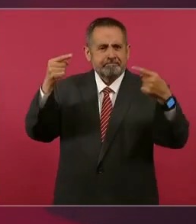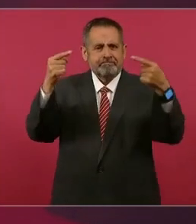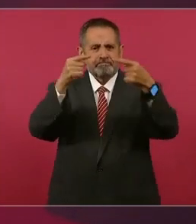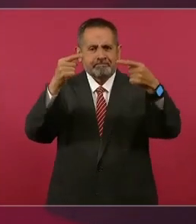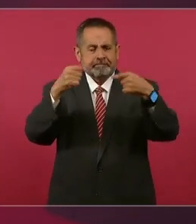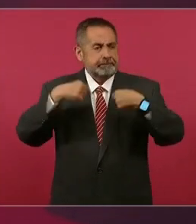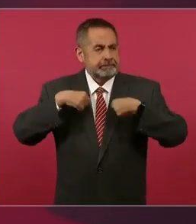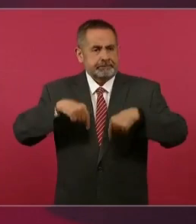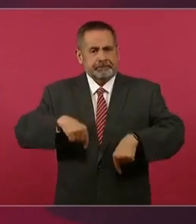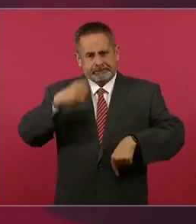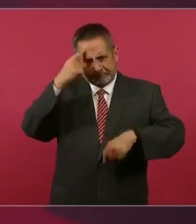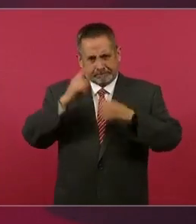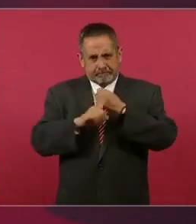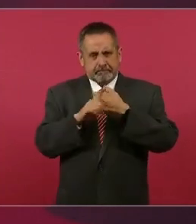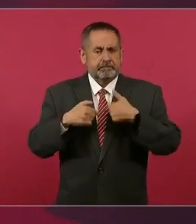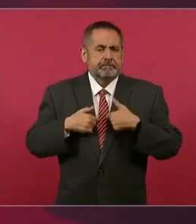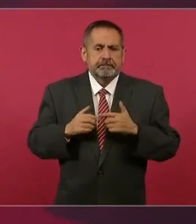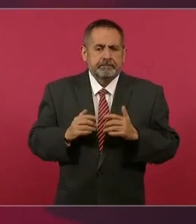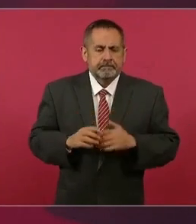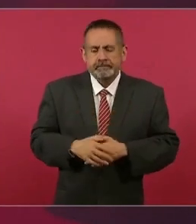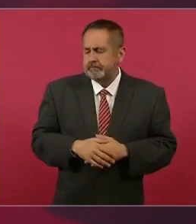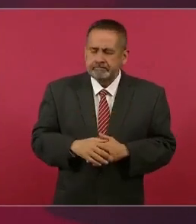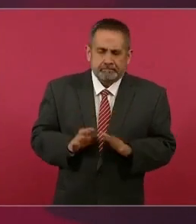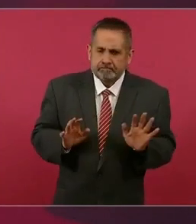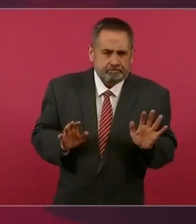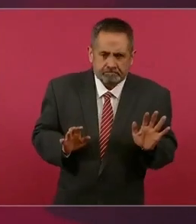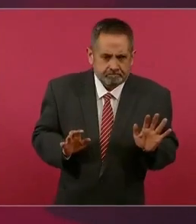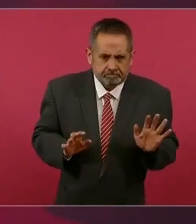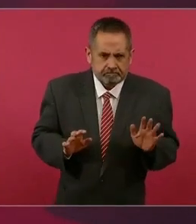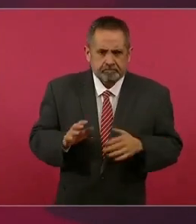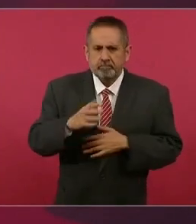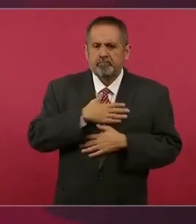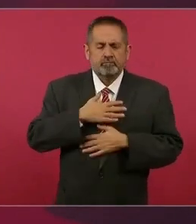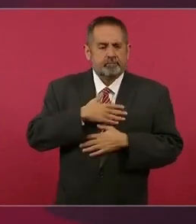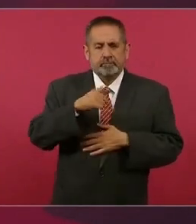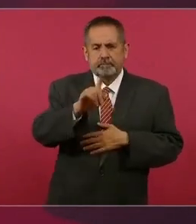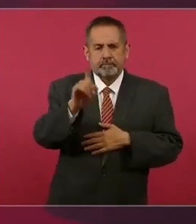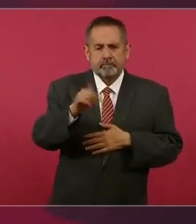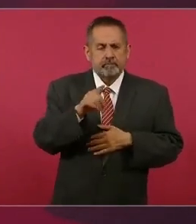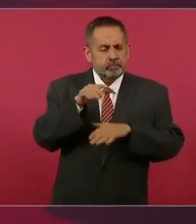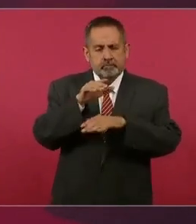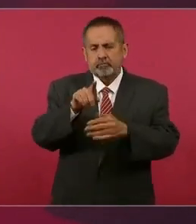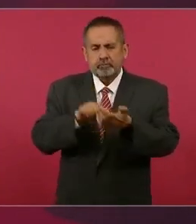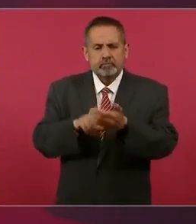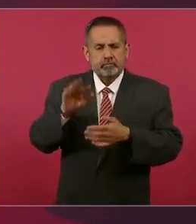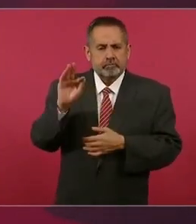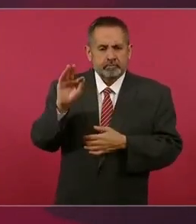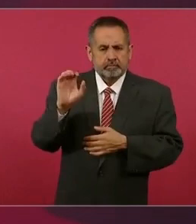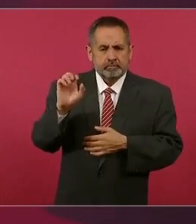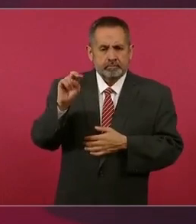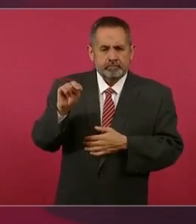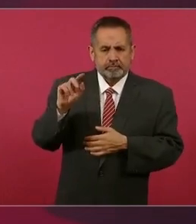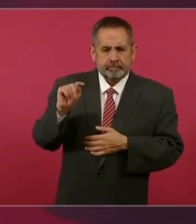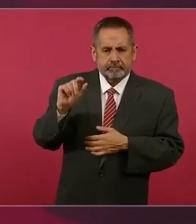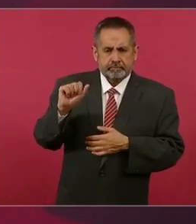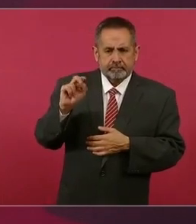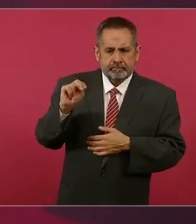conflicto también para México. Sí, pero nosotros estamos en este caso del fentanilo planteando